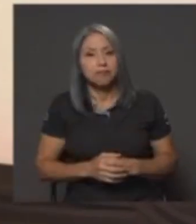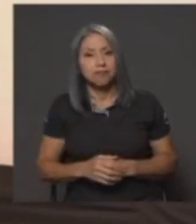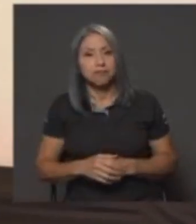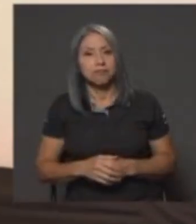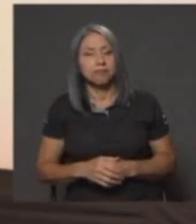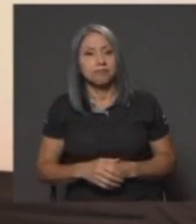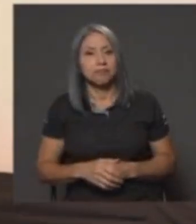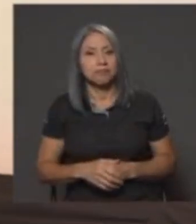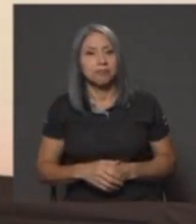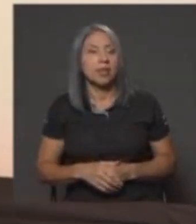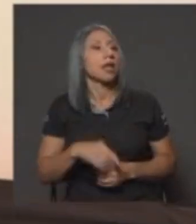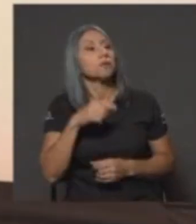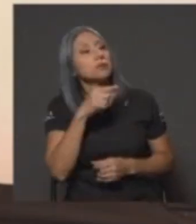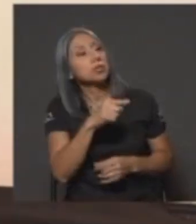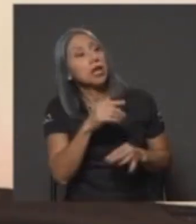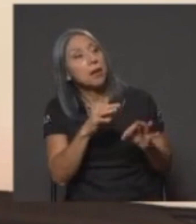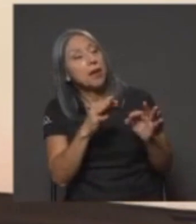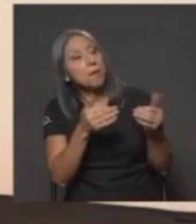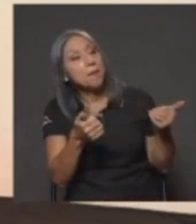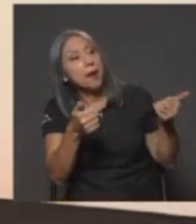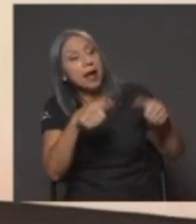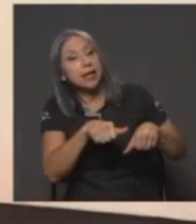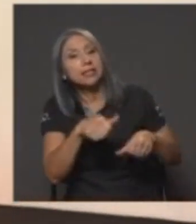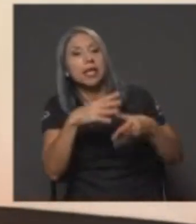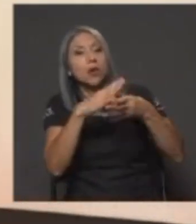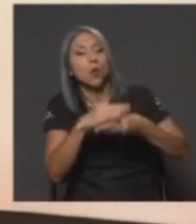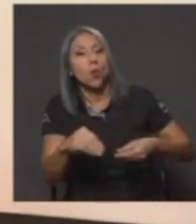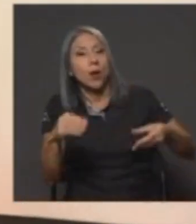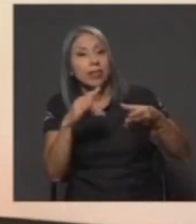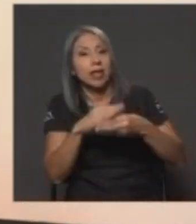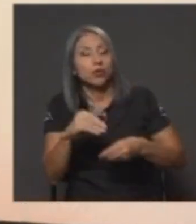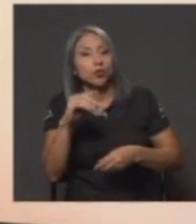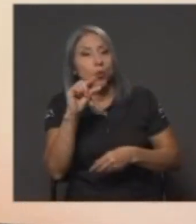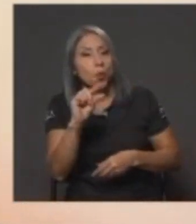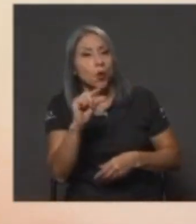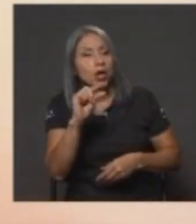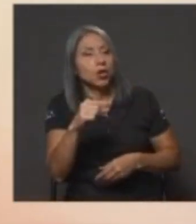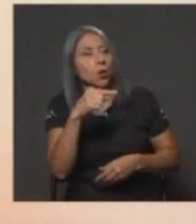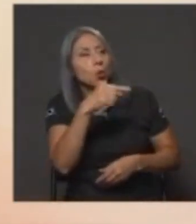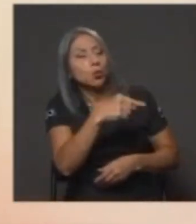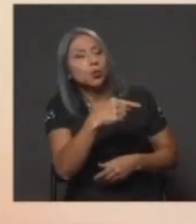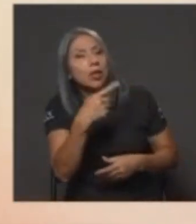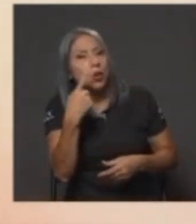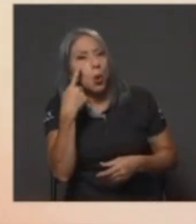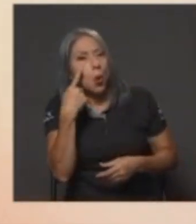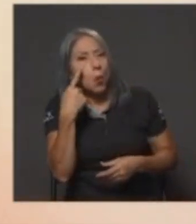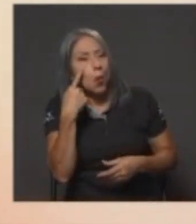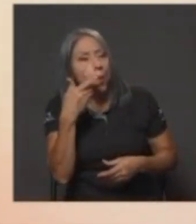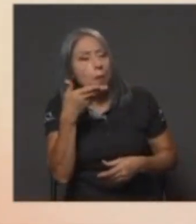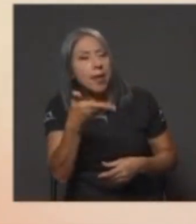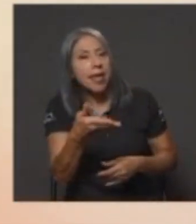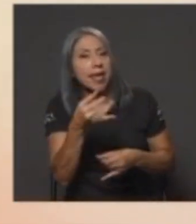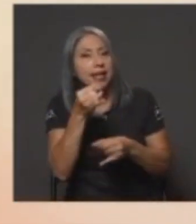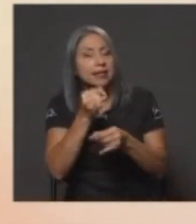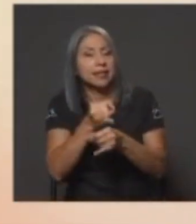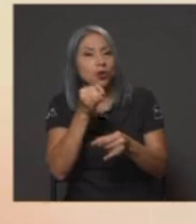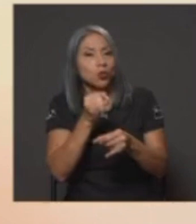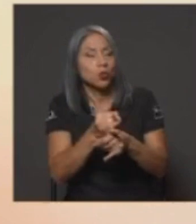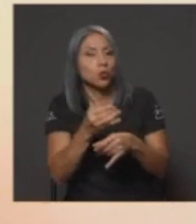Si le parece, don Juan, cuéntenos un poquito de cómo ve el Instituto el